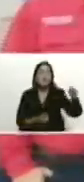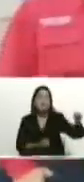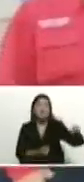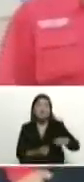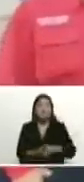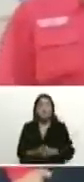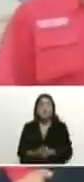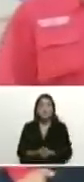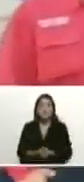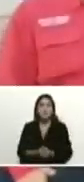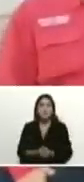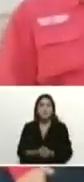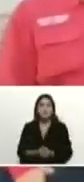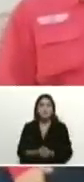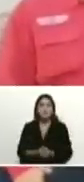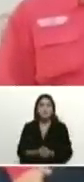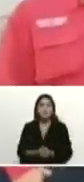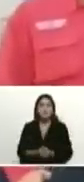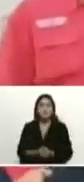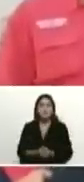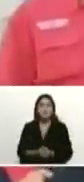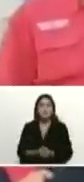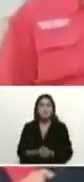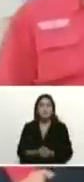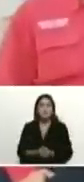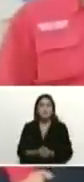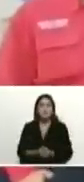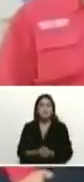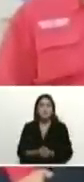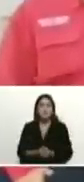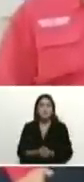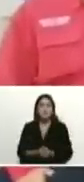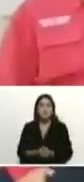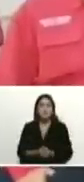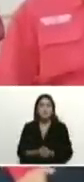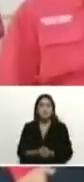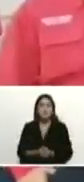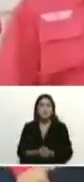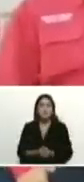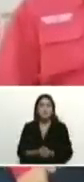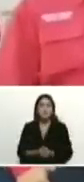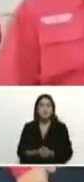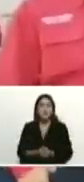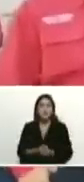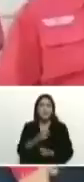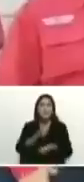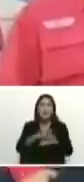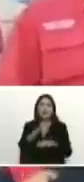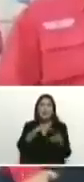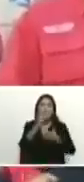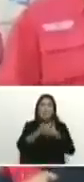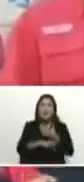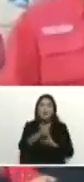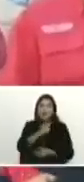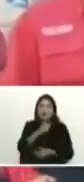Y además, con este plan de emergencia, porque es un plan de resistencia del